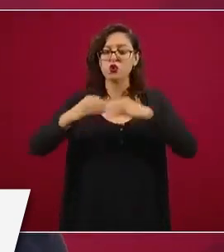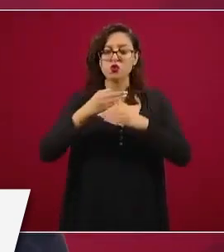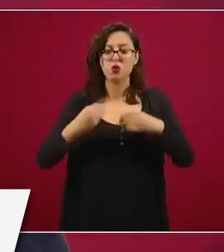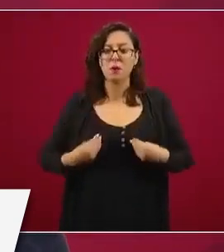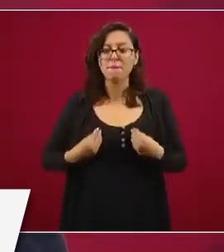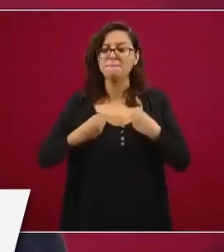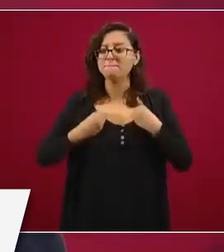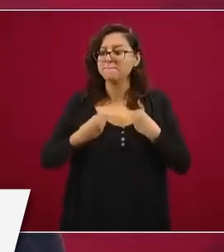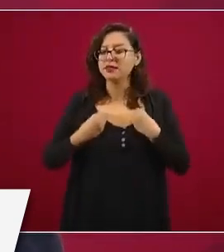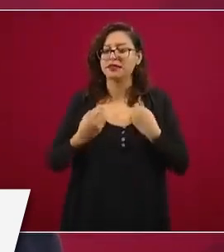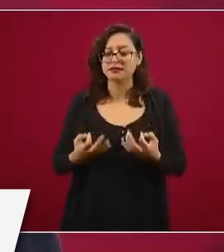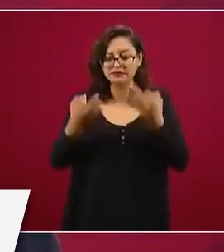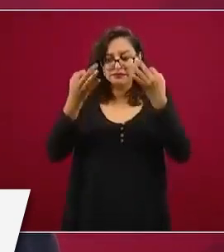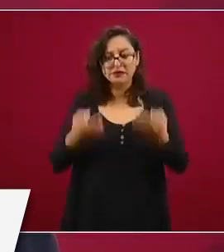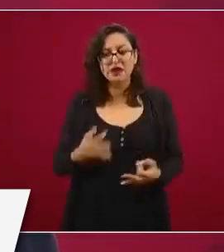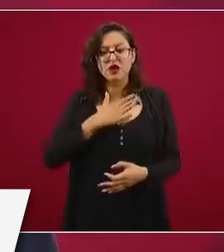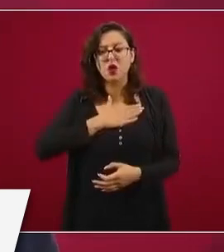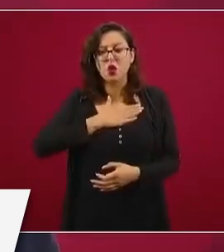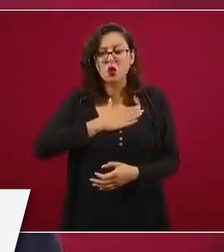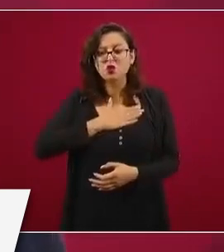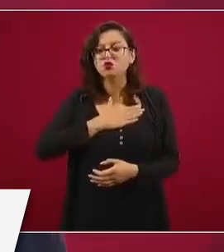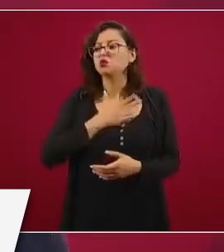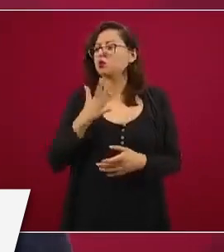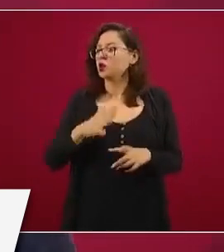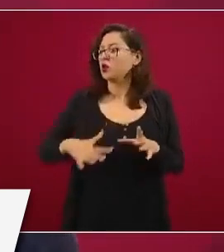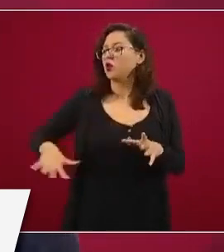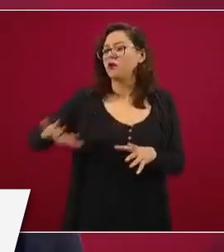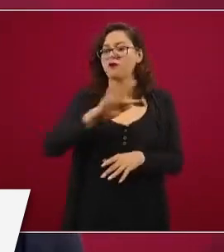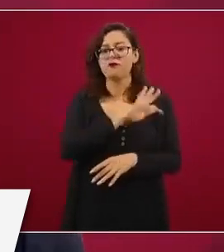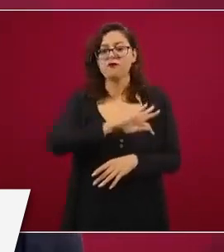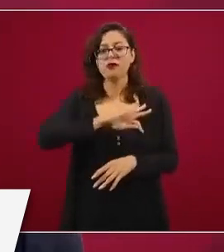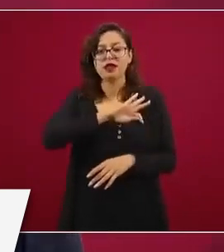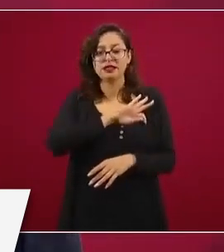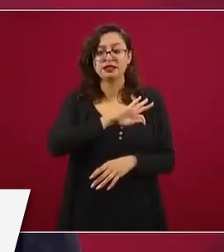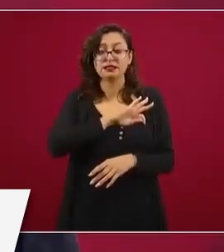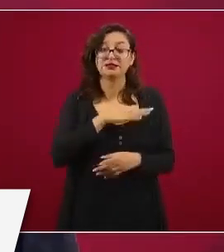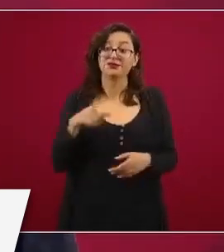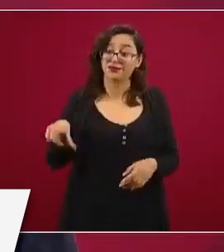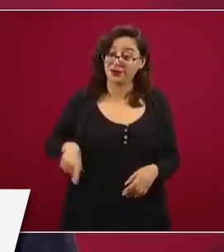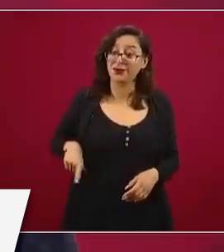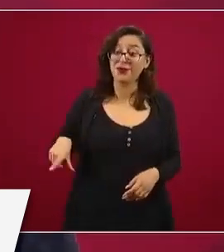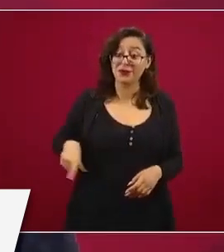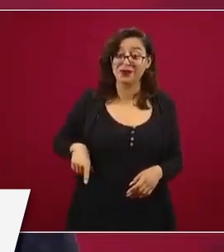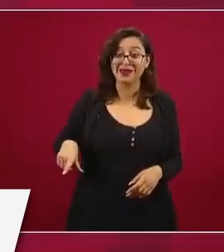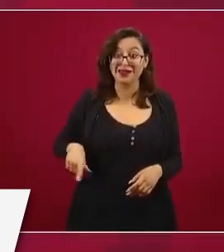con justicia, a ser felices. Y para eso es el Estado,